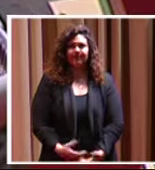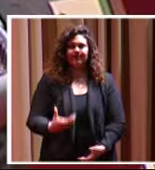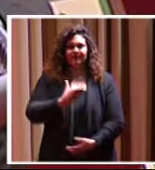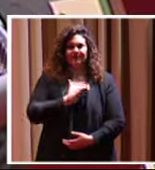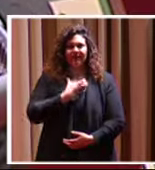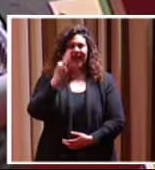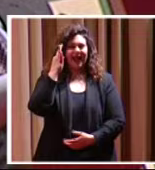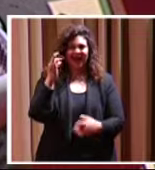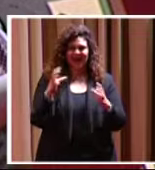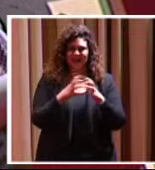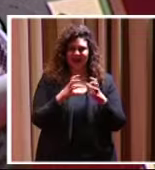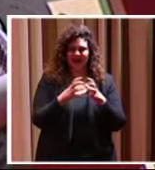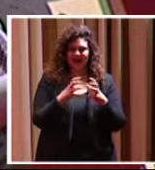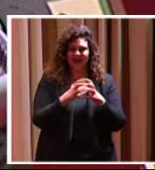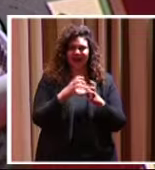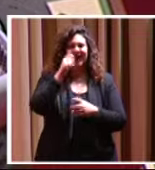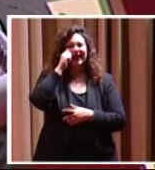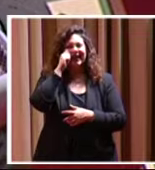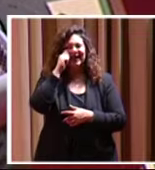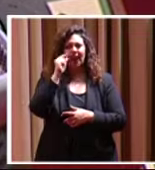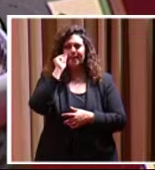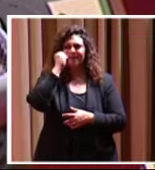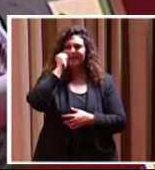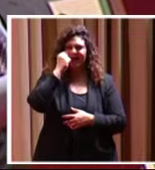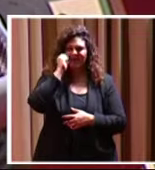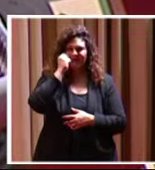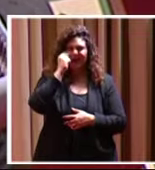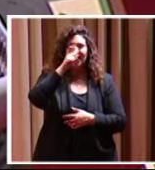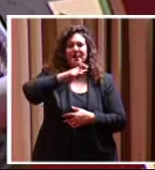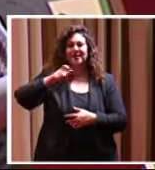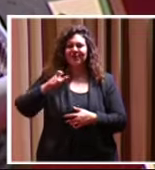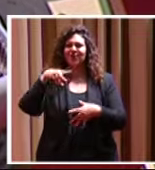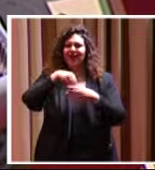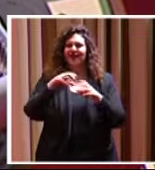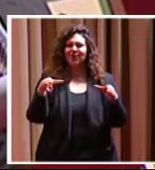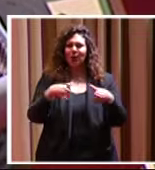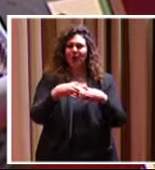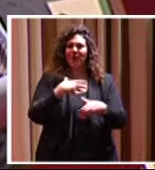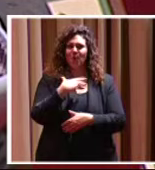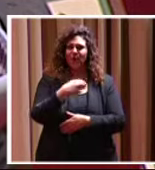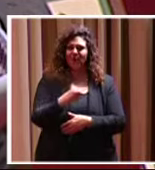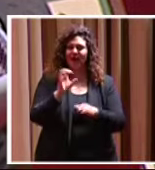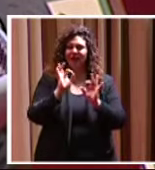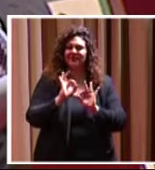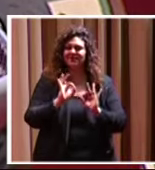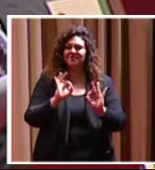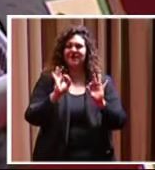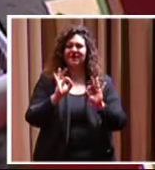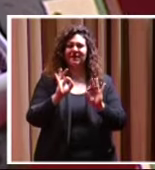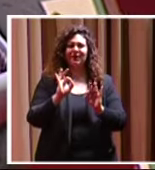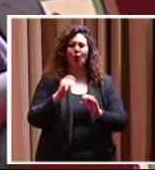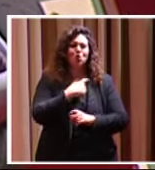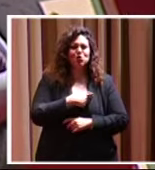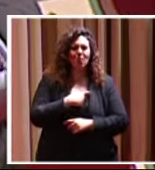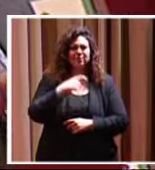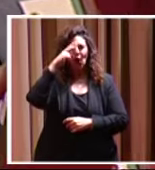alcaldesa de Granada, querida Marifran, miembros de la Corporación Municipal, en particular los de su Comisión de